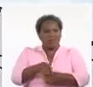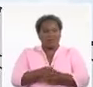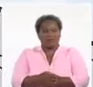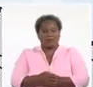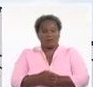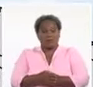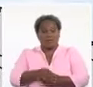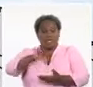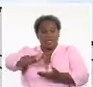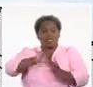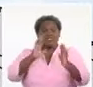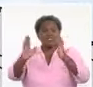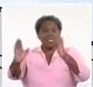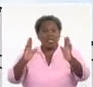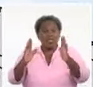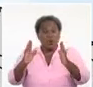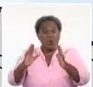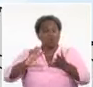también complejo,